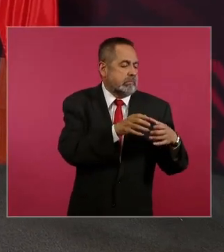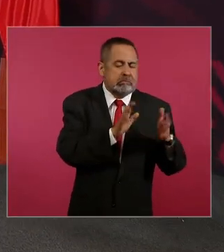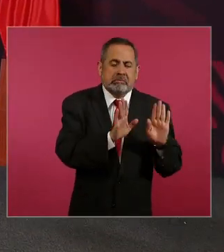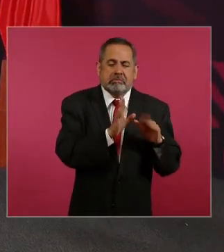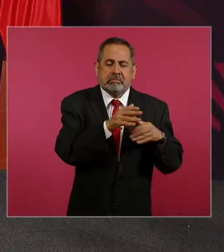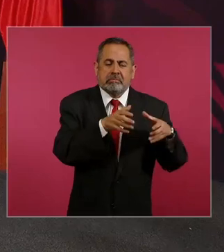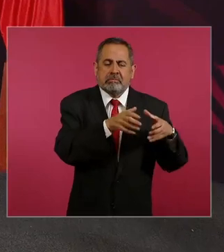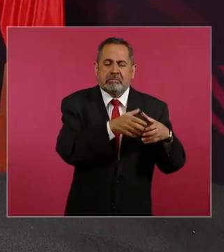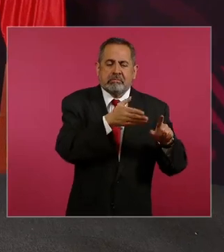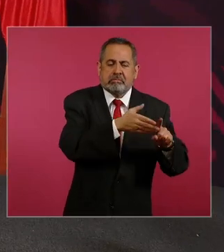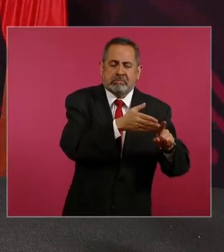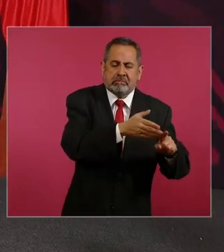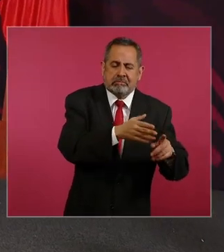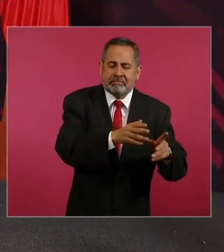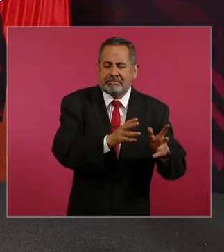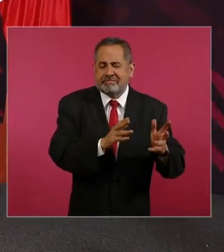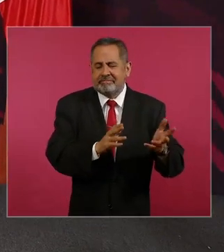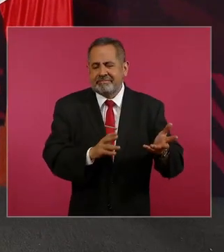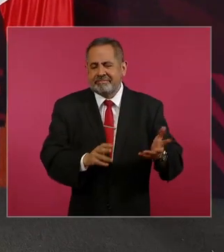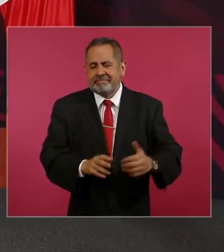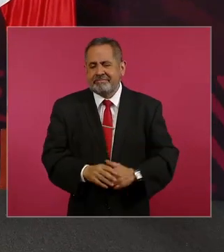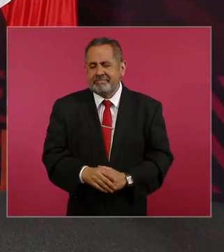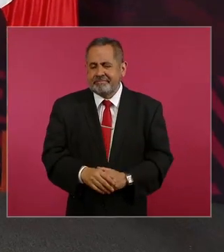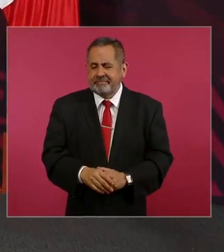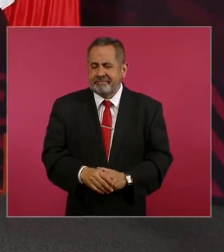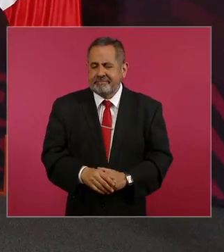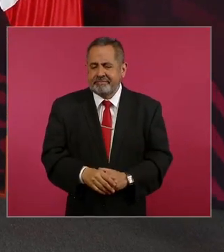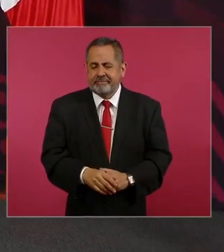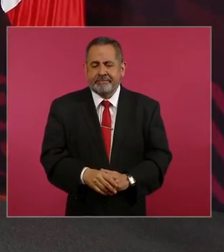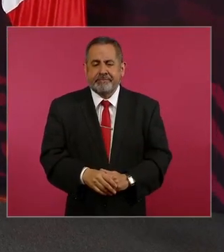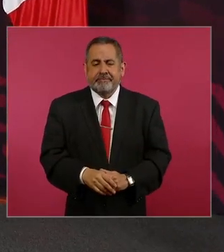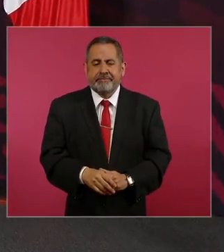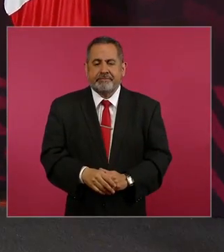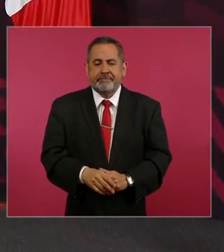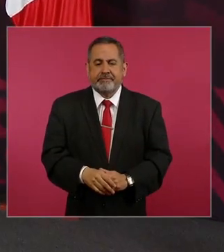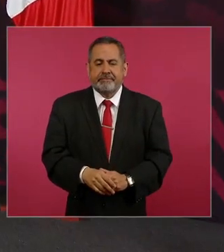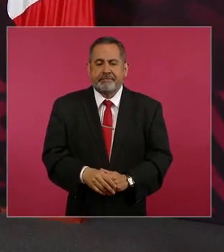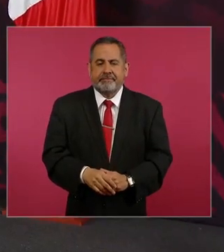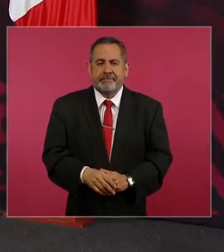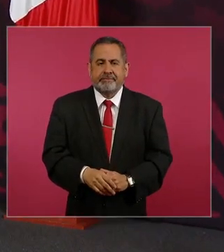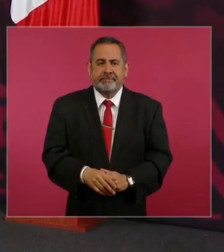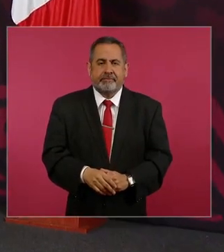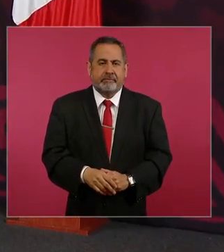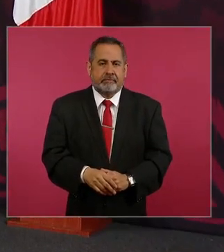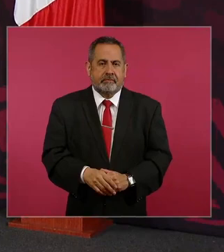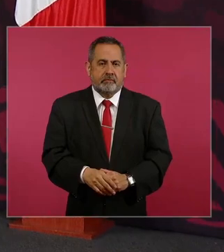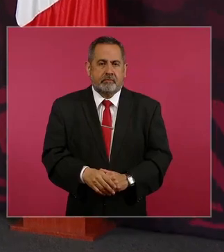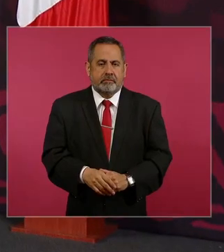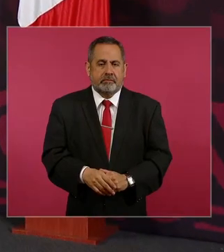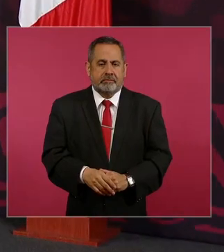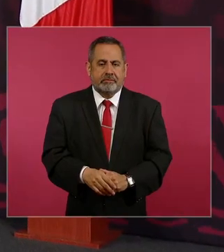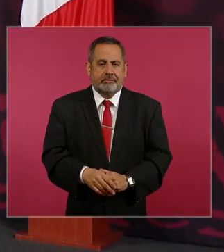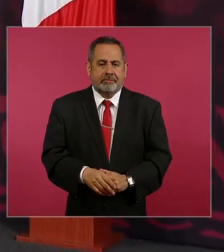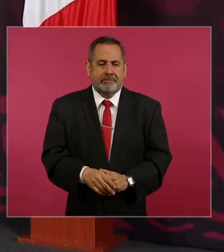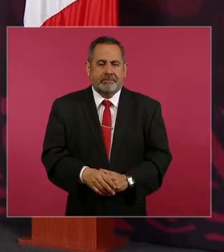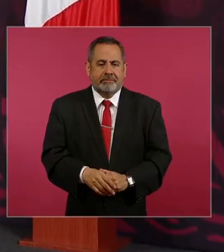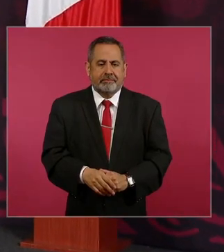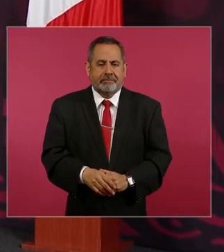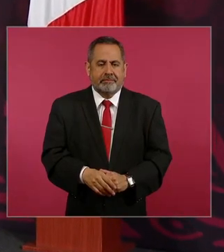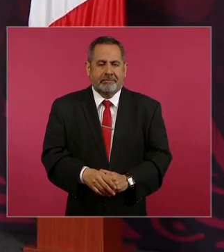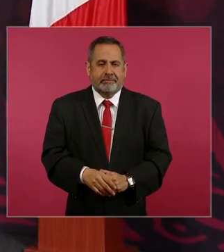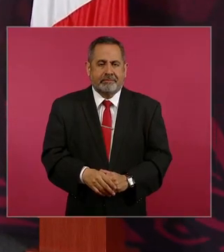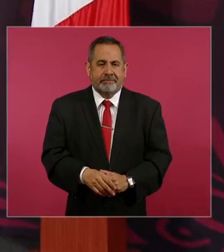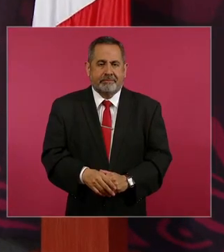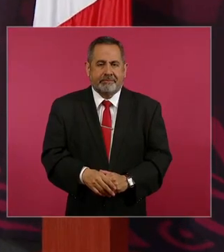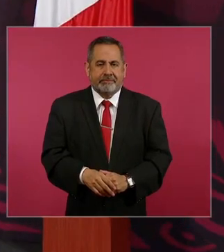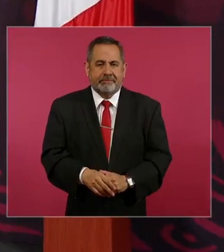¿Pero al oficialismo? Sí, este el otro oficial. No